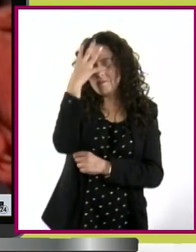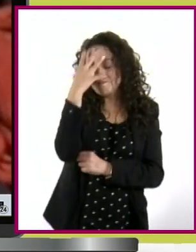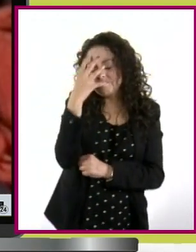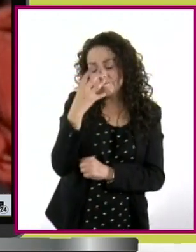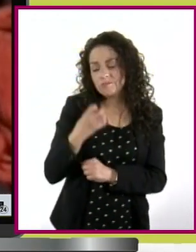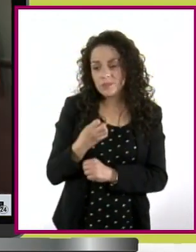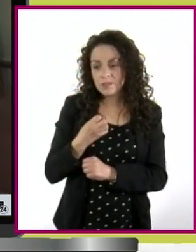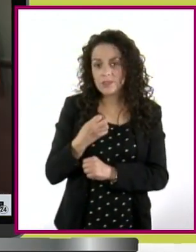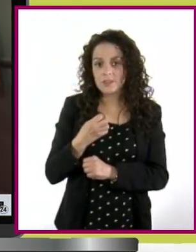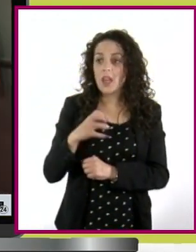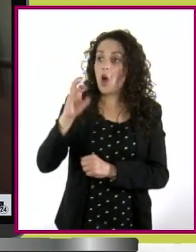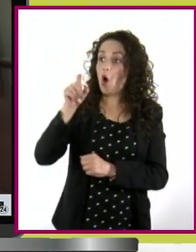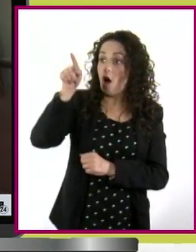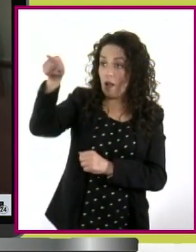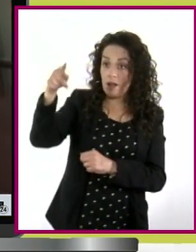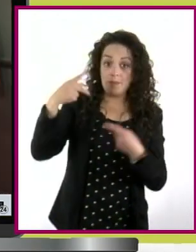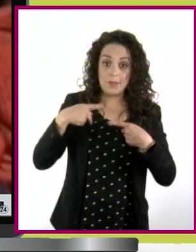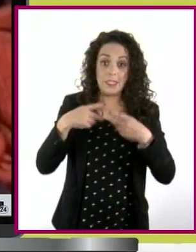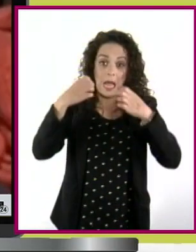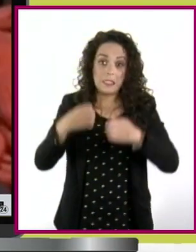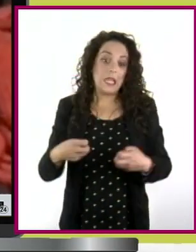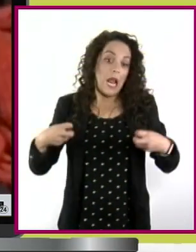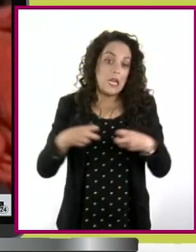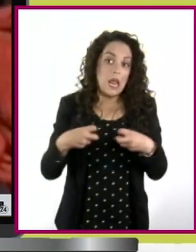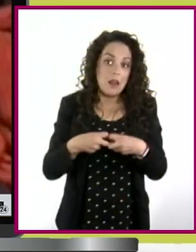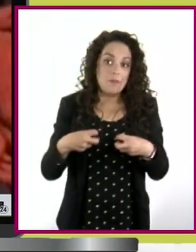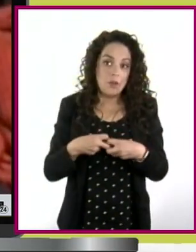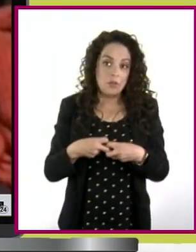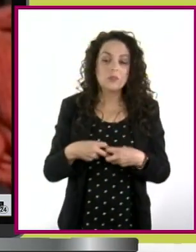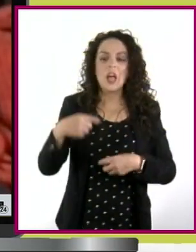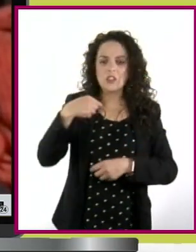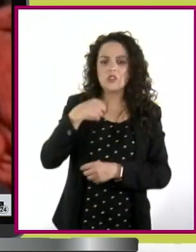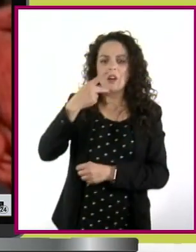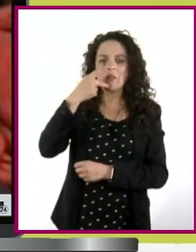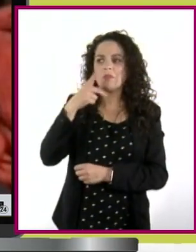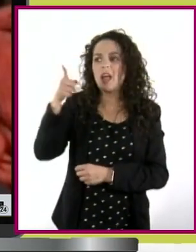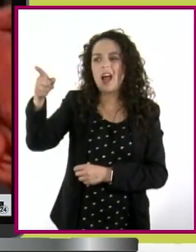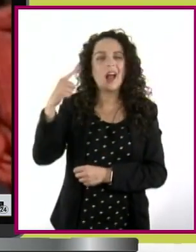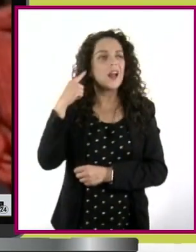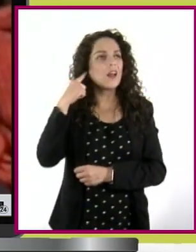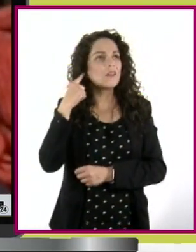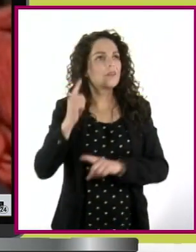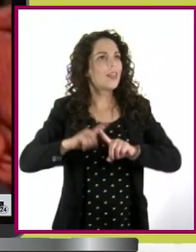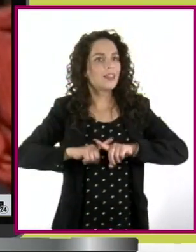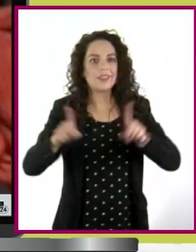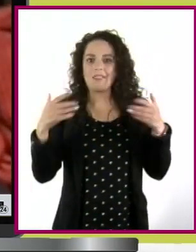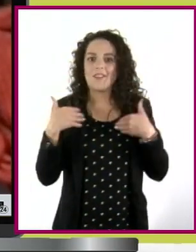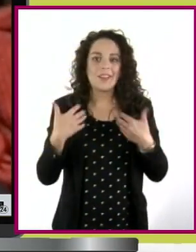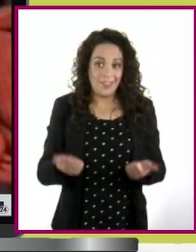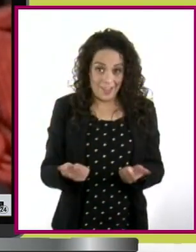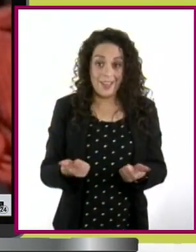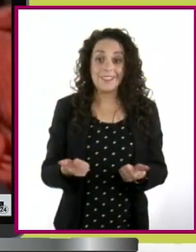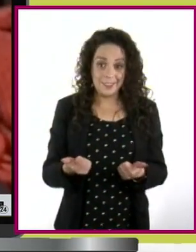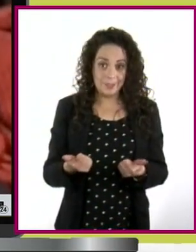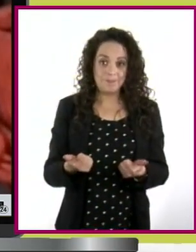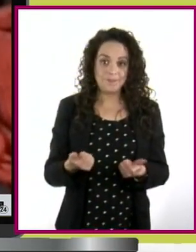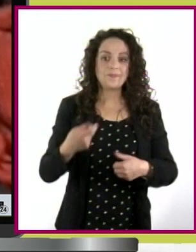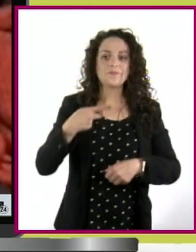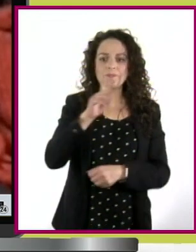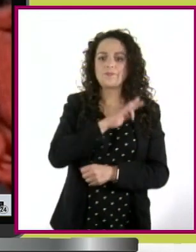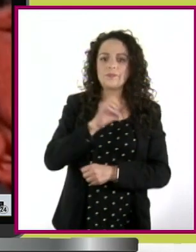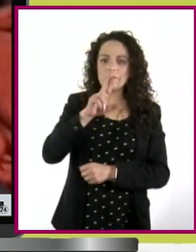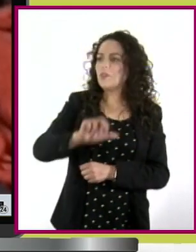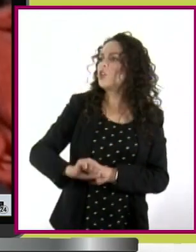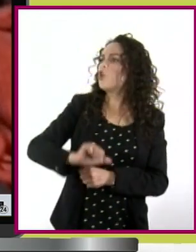puede estar nervioso o nerviosa. Pero también hay otros aspectos que son externos al emisor, al receptor y al